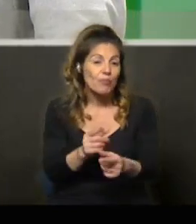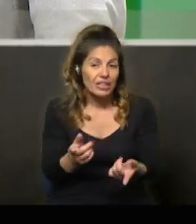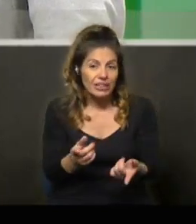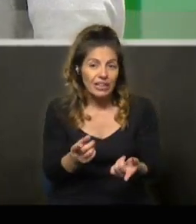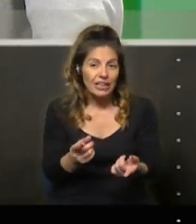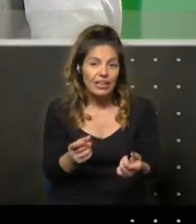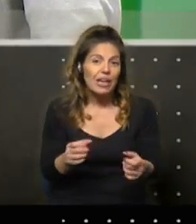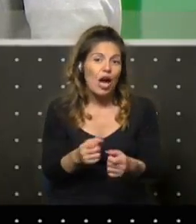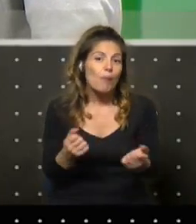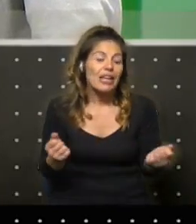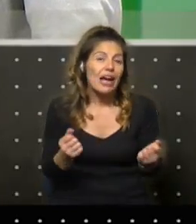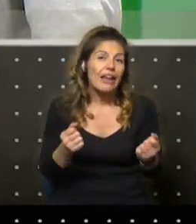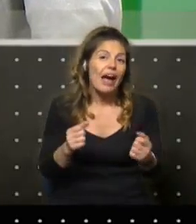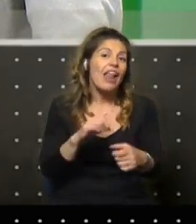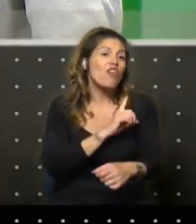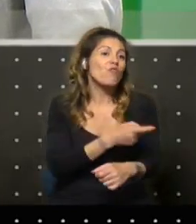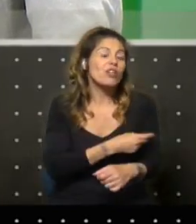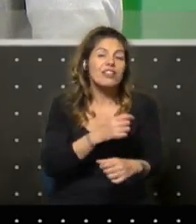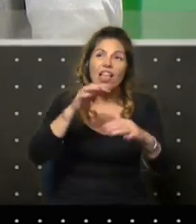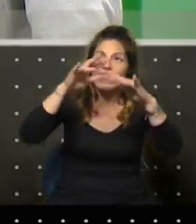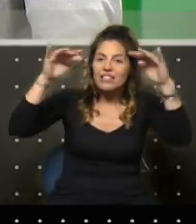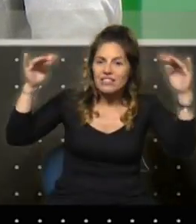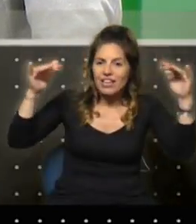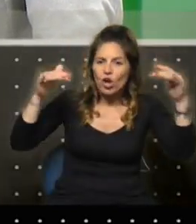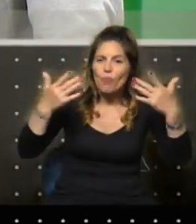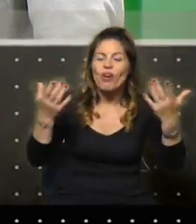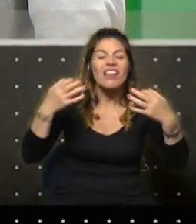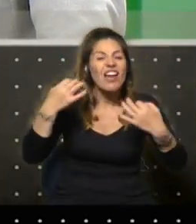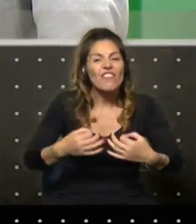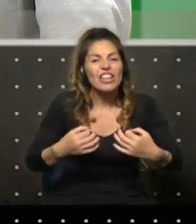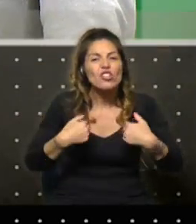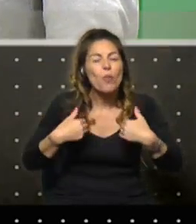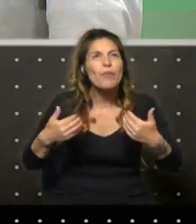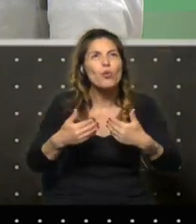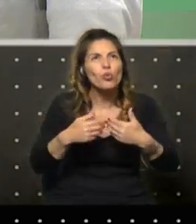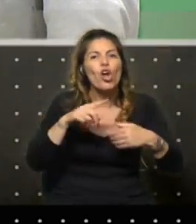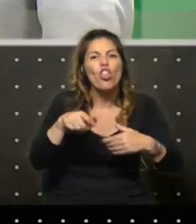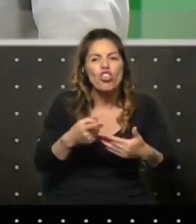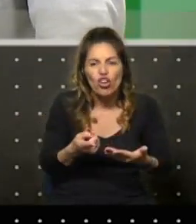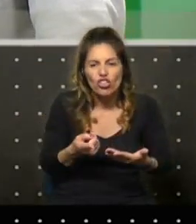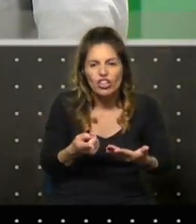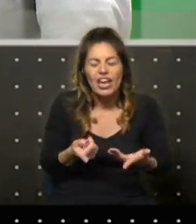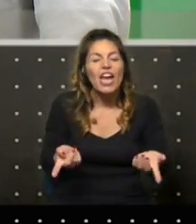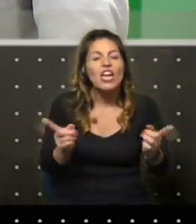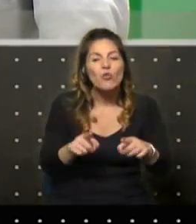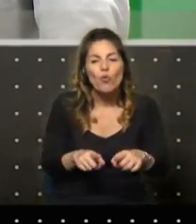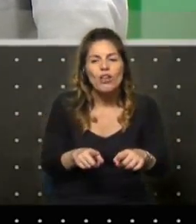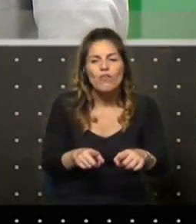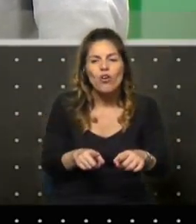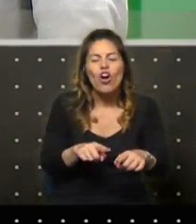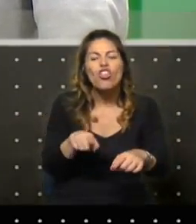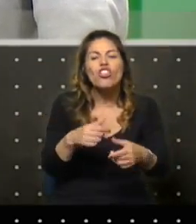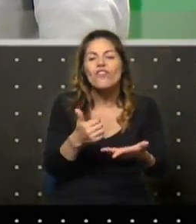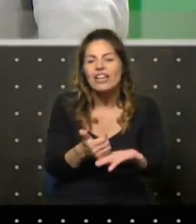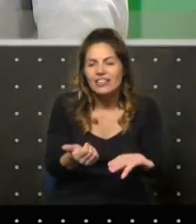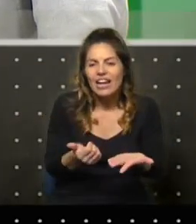apelar a la fuerza del cielo porque la verdad es que yo me pregunto dónde van a estar y vuelvo al punto de todo el programa no dónde van a